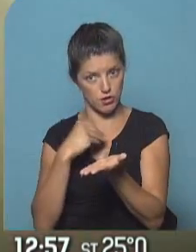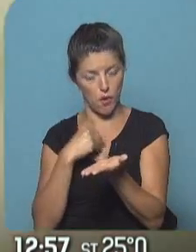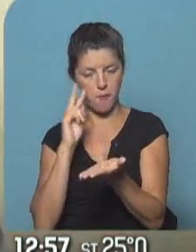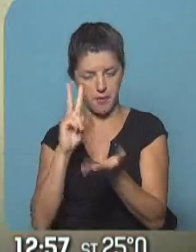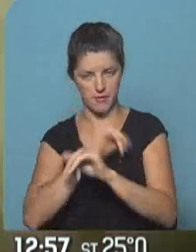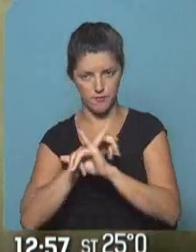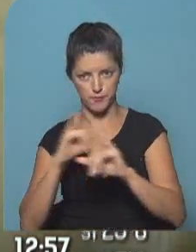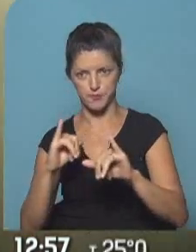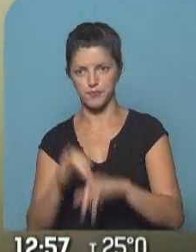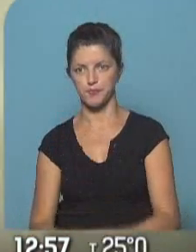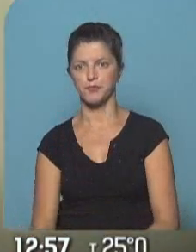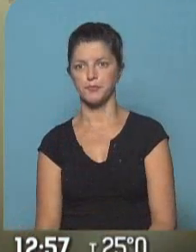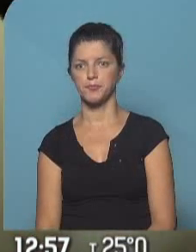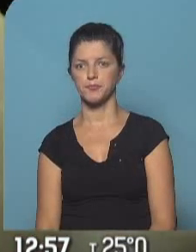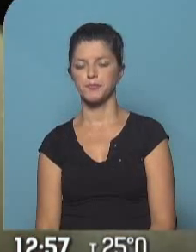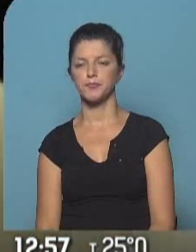analizamos.